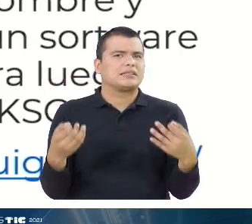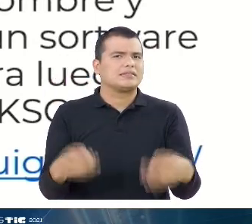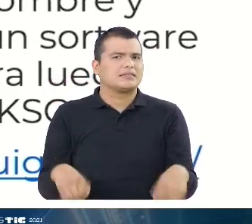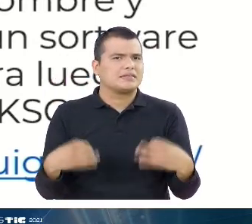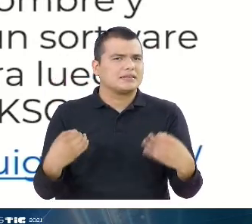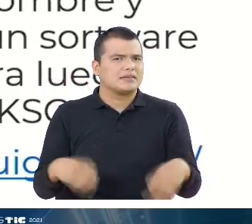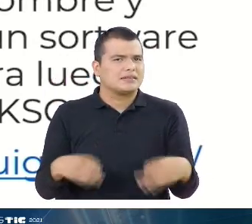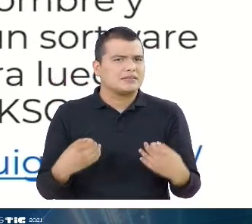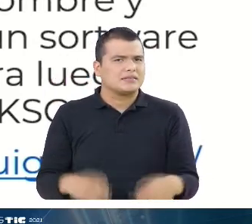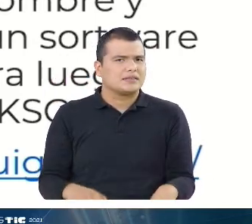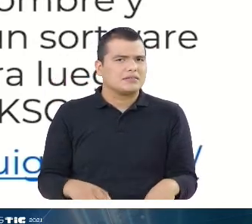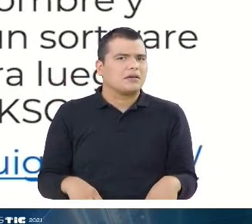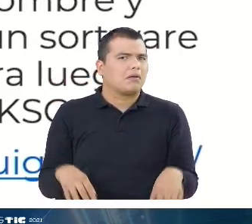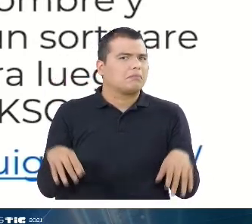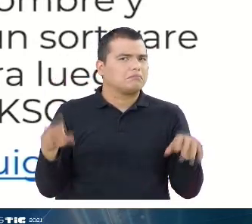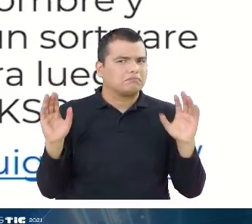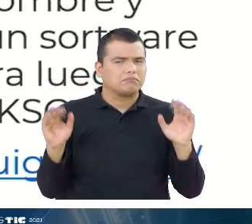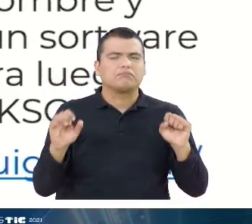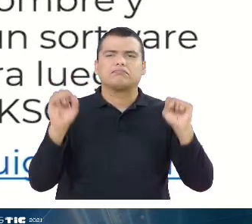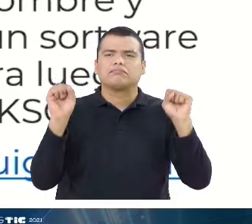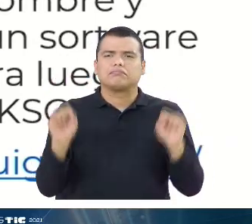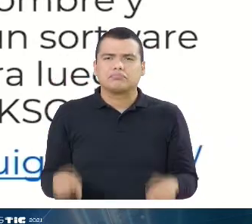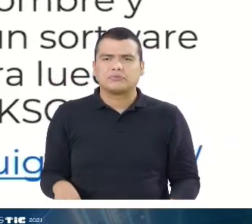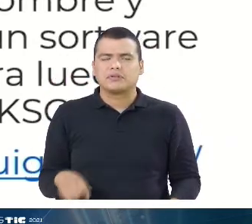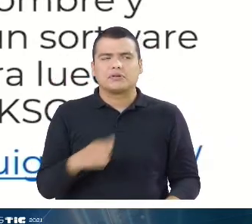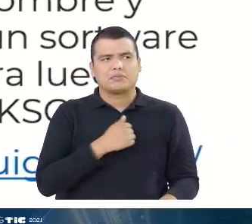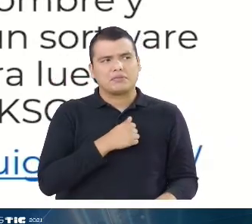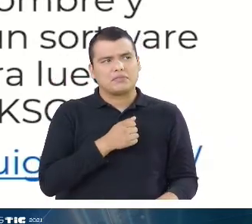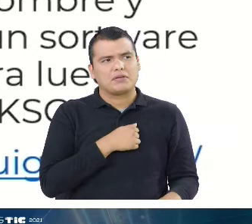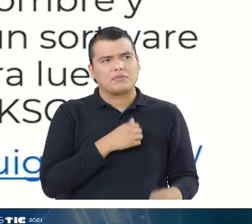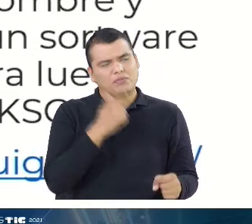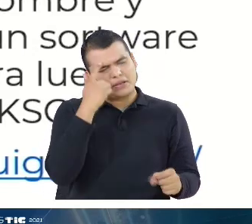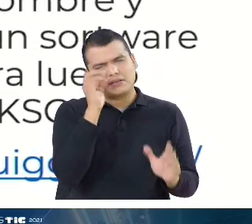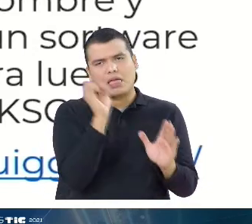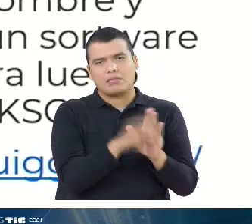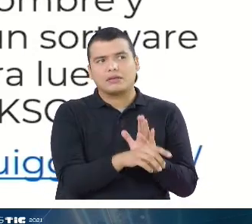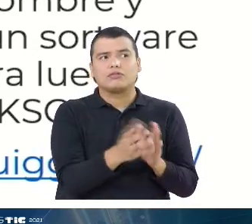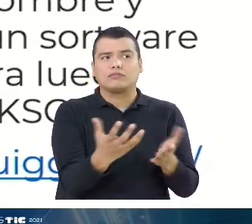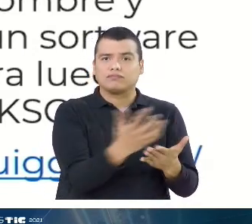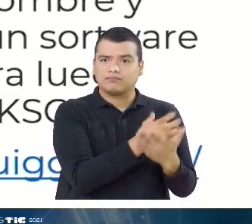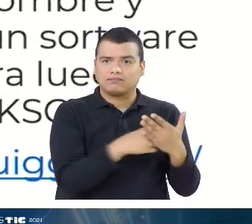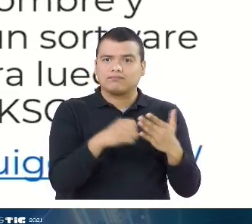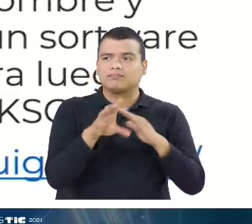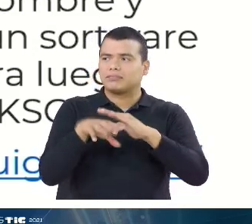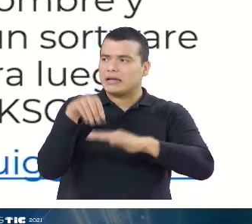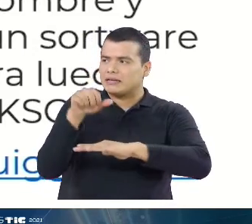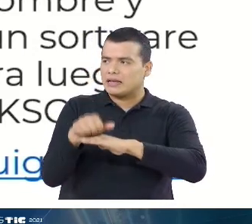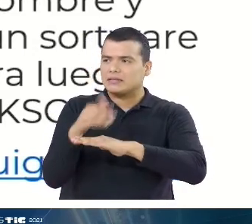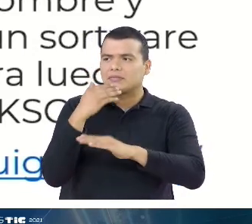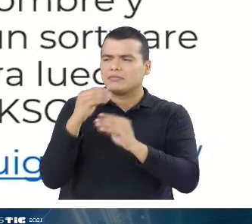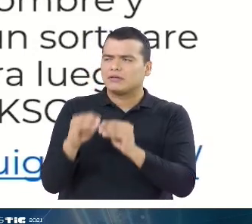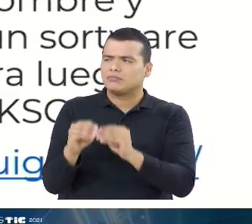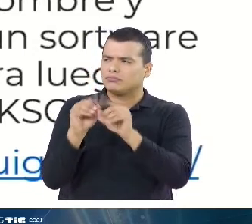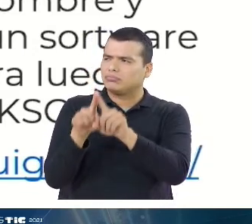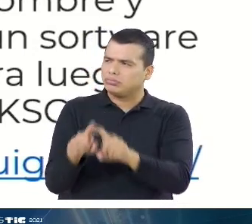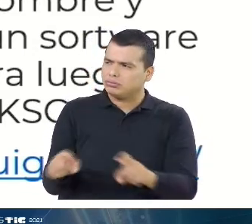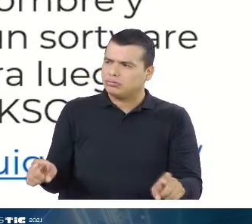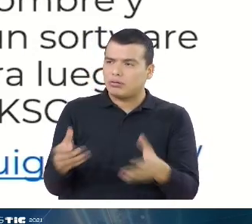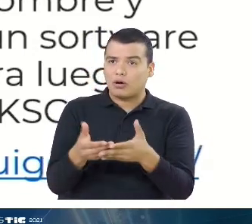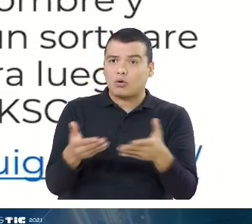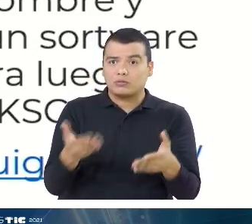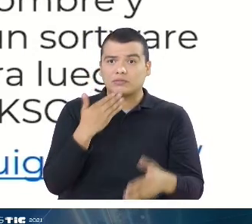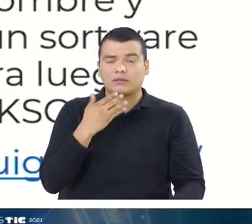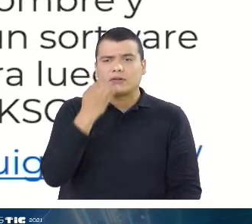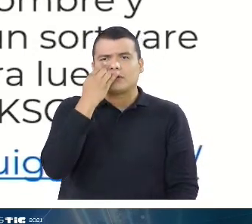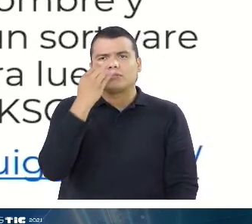sencillas también con cosas que la gente considera basura se pueden hacer cosas muy interesantes, se